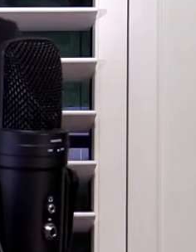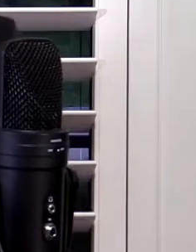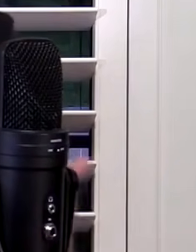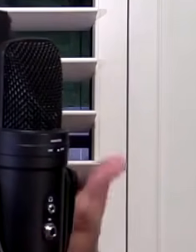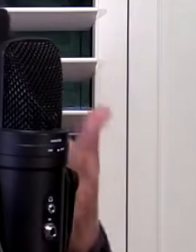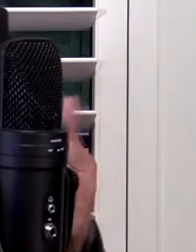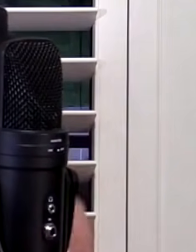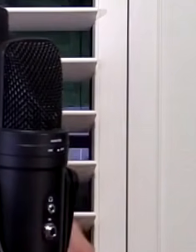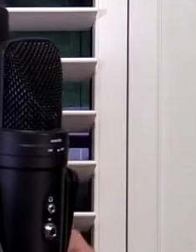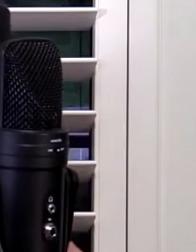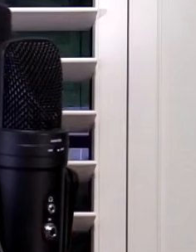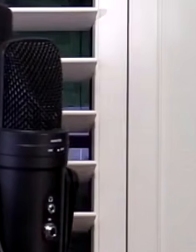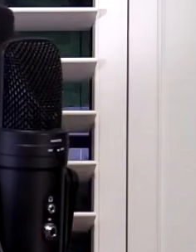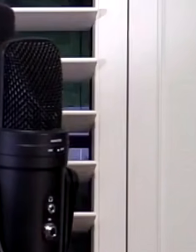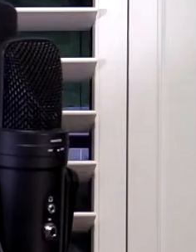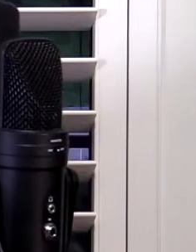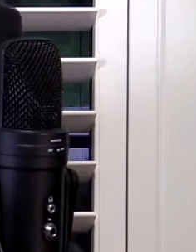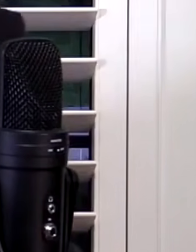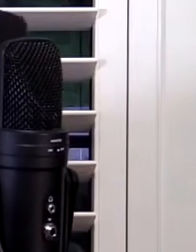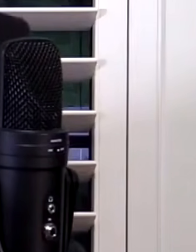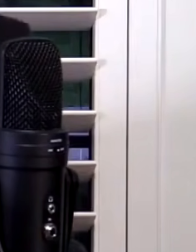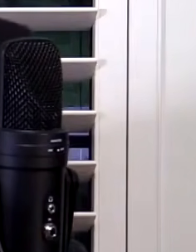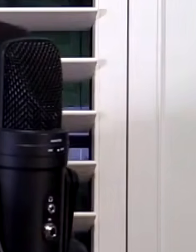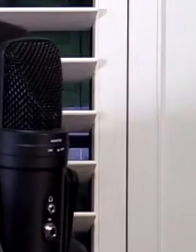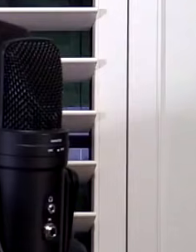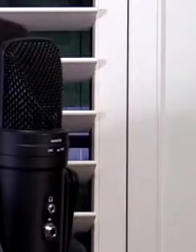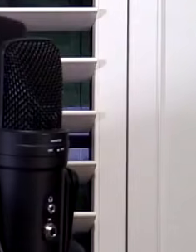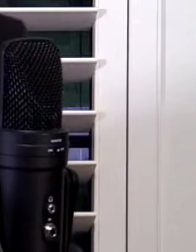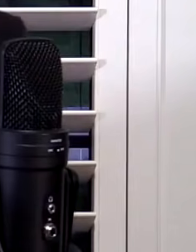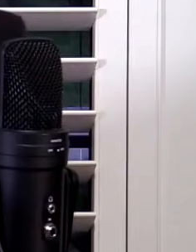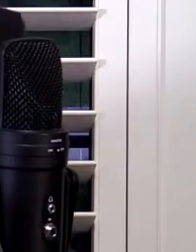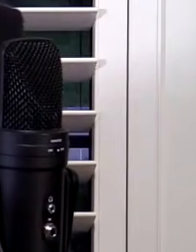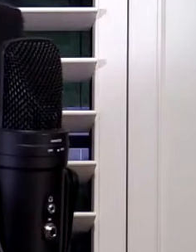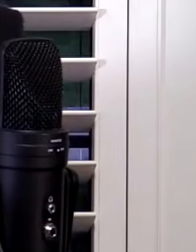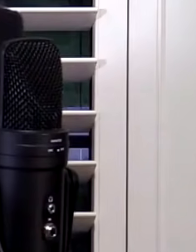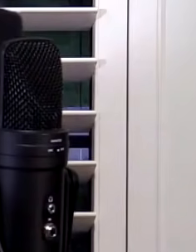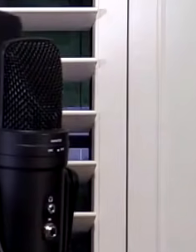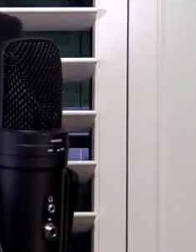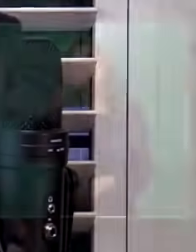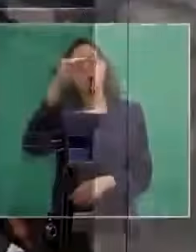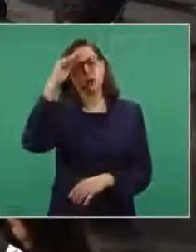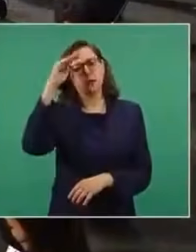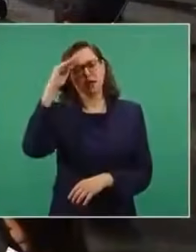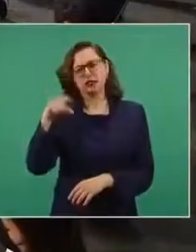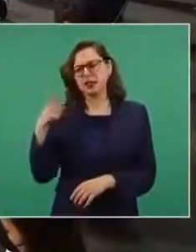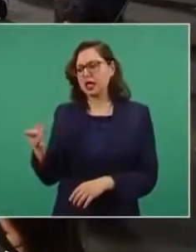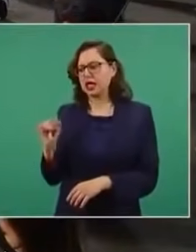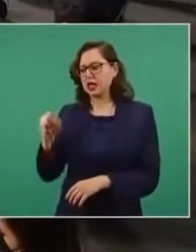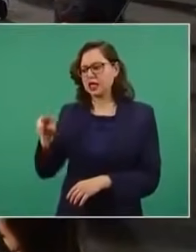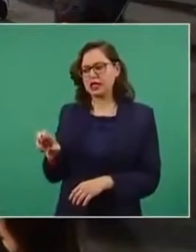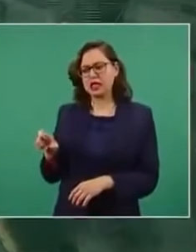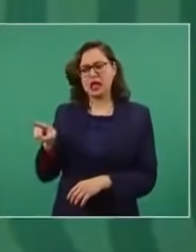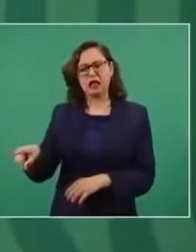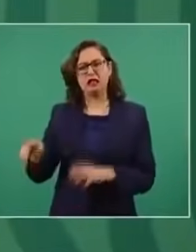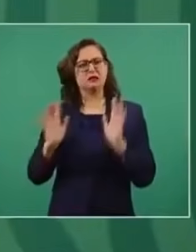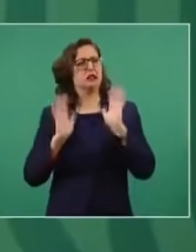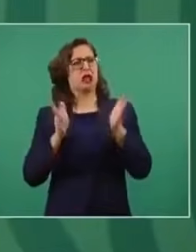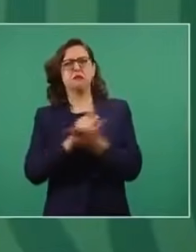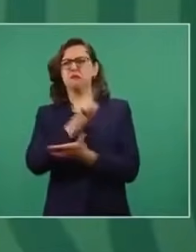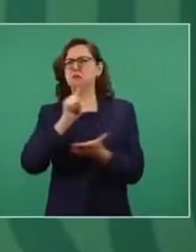que adelanta juicios para impedir la democracia. Él siempre se adelanta.